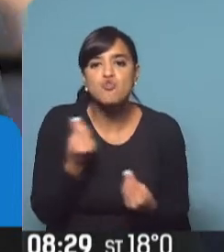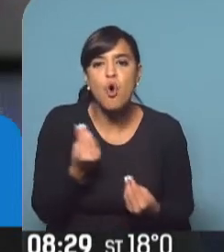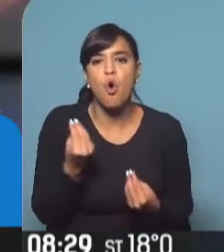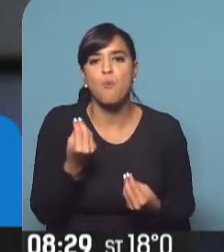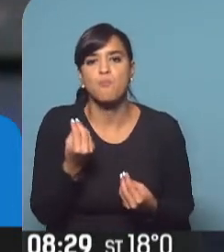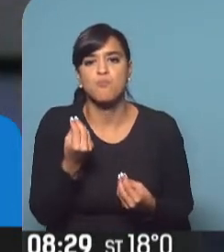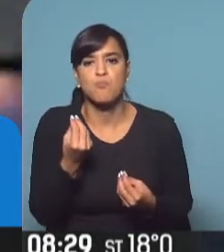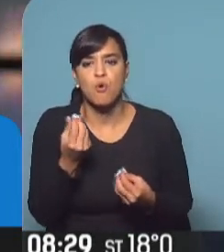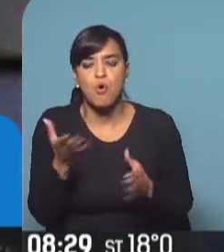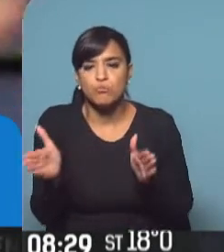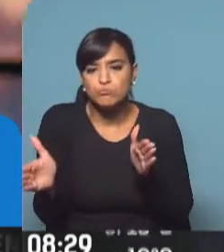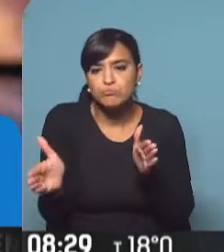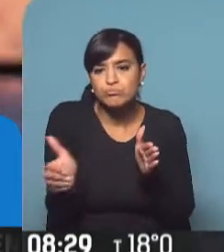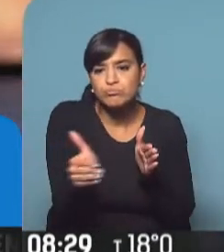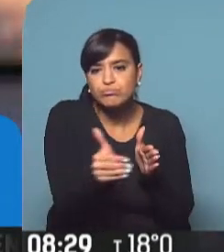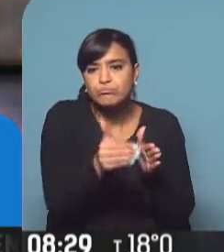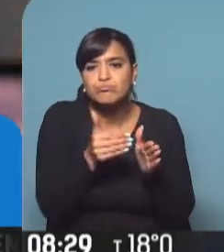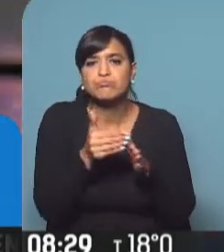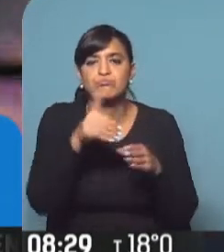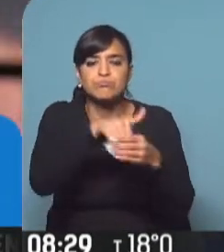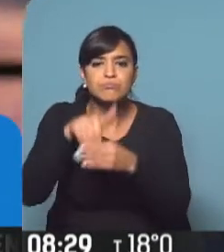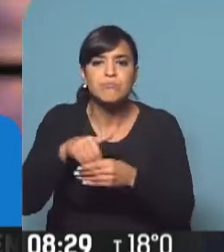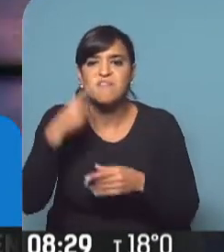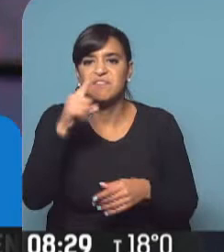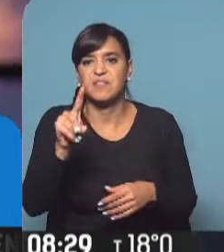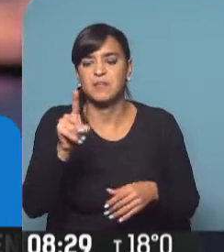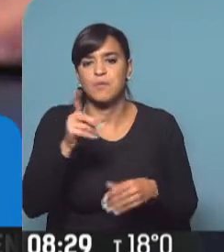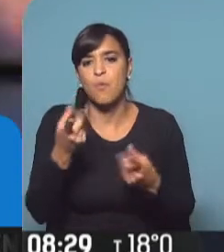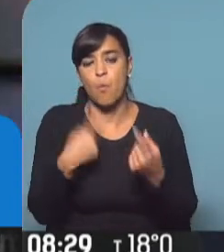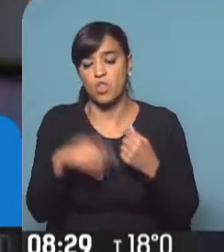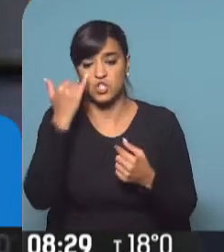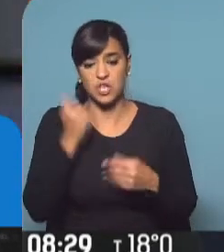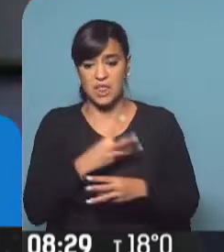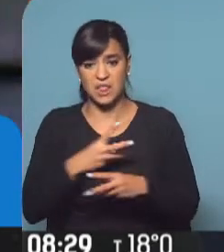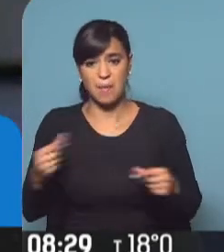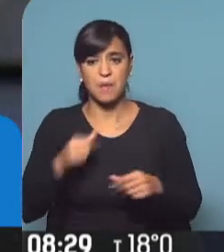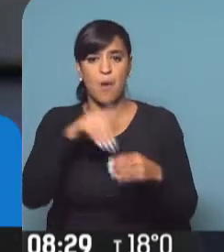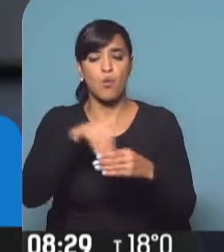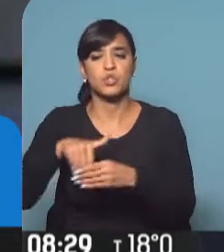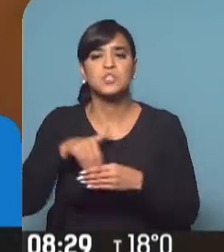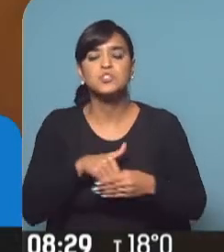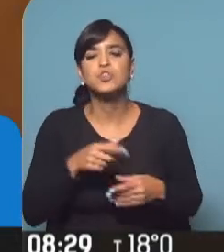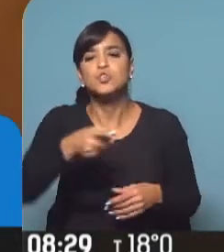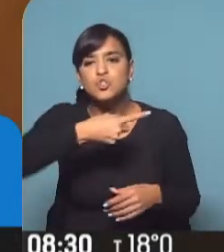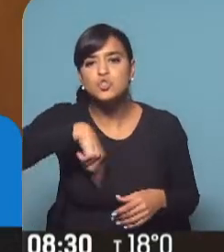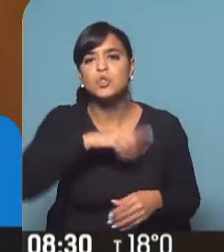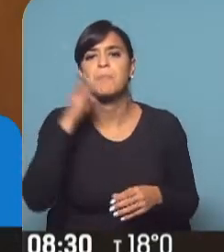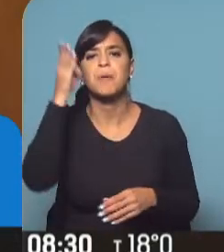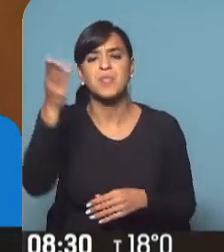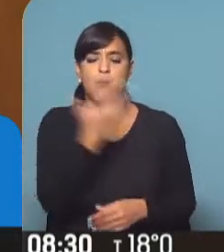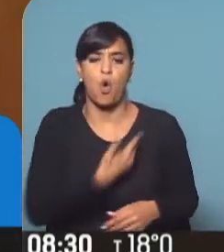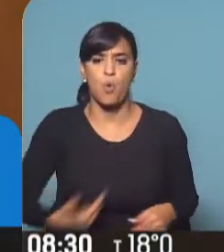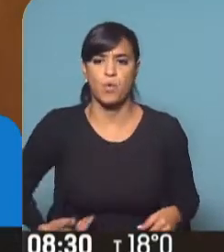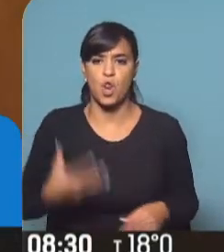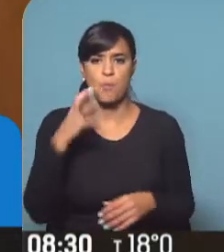escrutinio cómo va a ser el proceso finalmente electoral cuando finalice la votación nosotros le pedimos al gobierno de la provincia